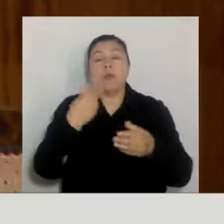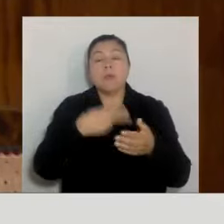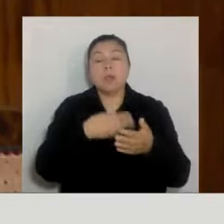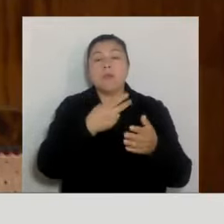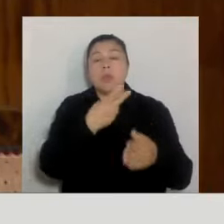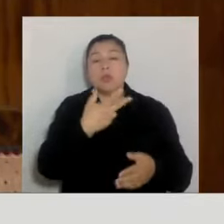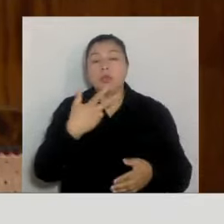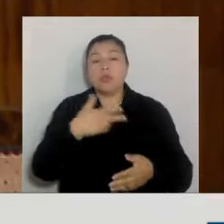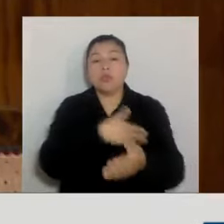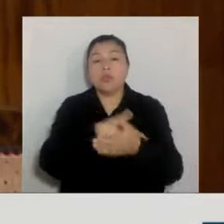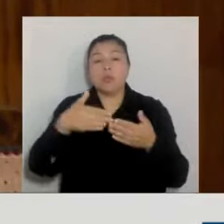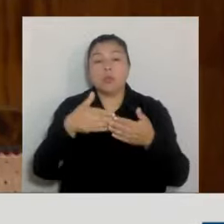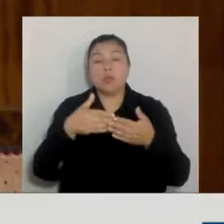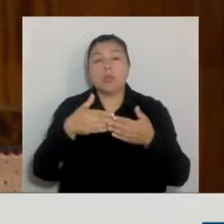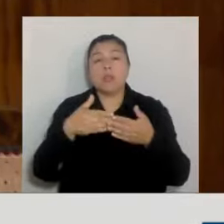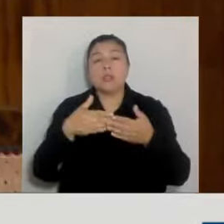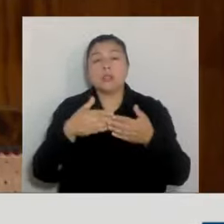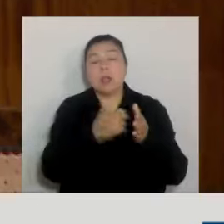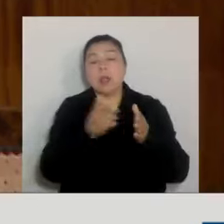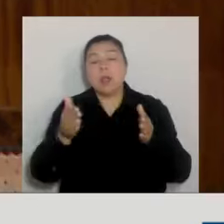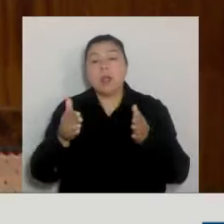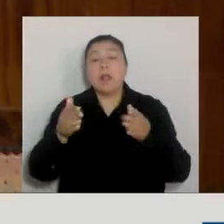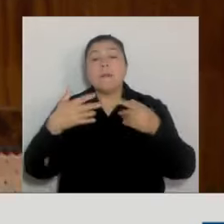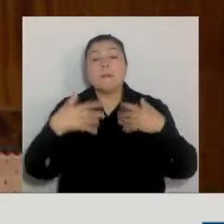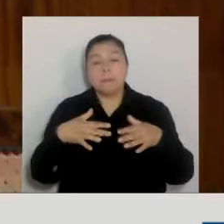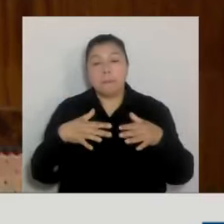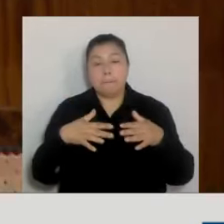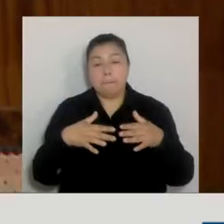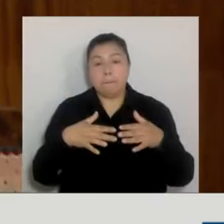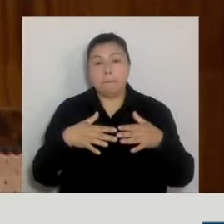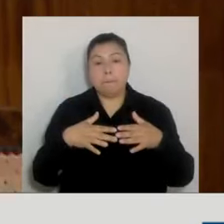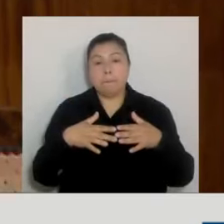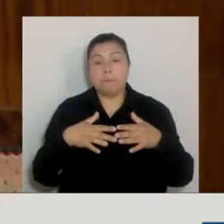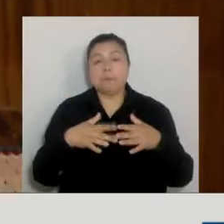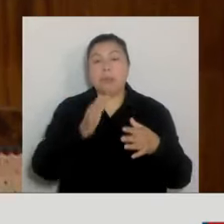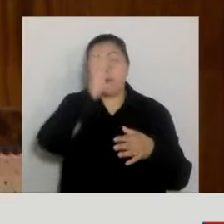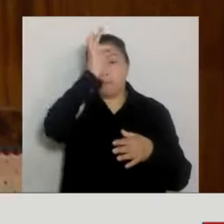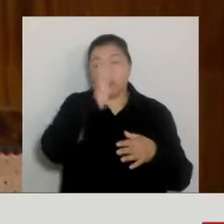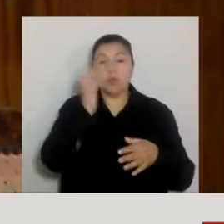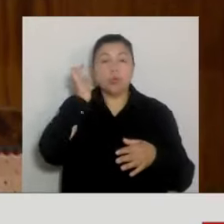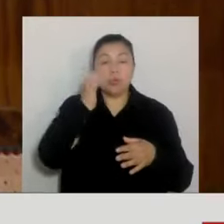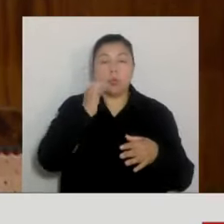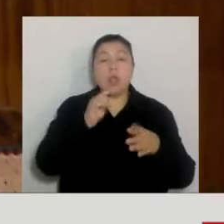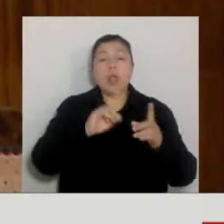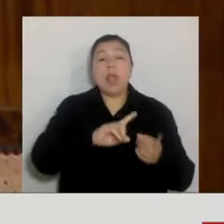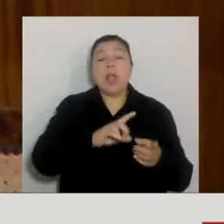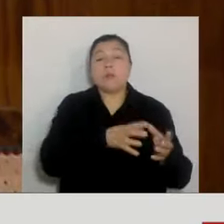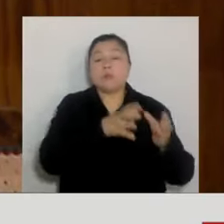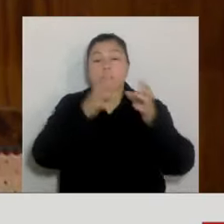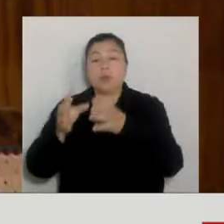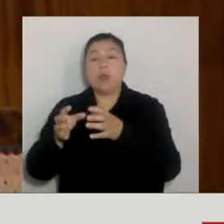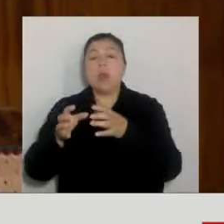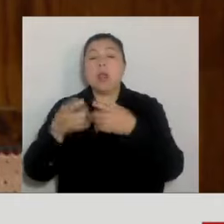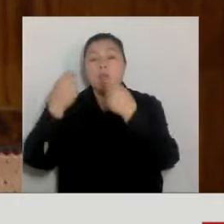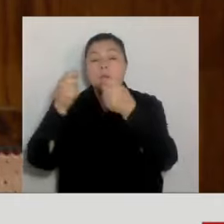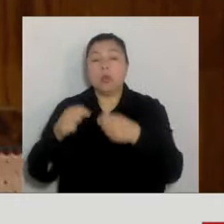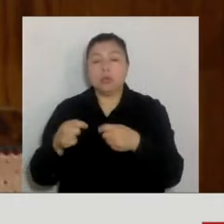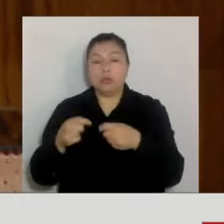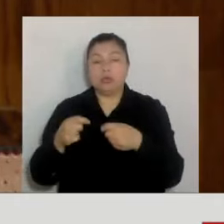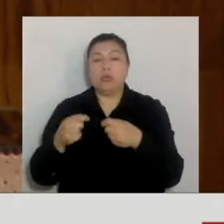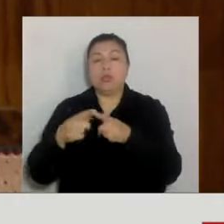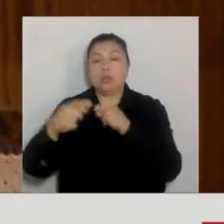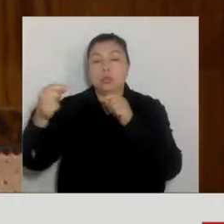régimen sin embargo dado que se trasladarán funcionarios desde la dipres y la Comisión Nacional de evaluación y la productividad